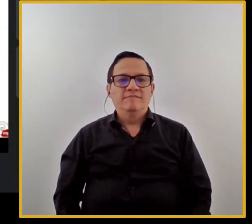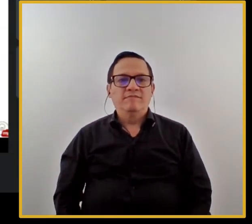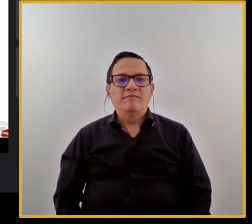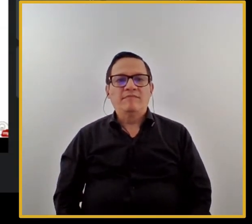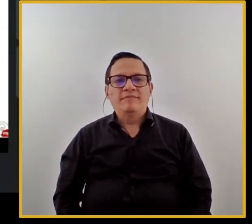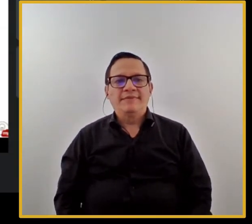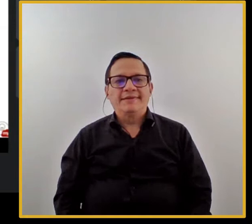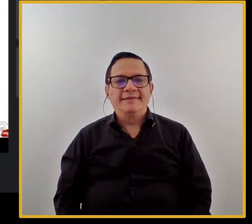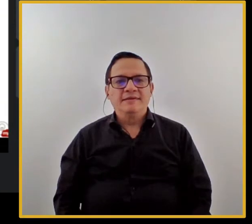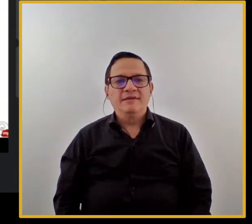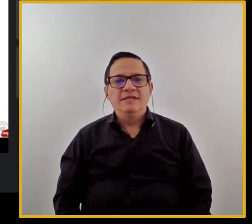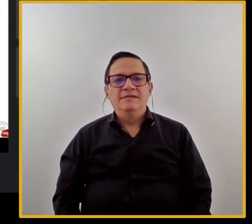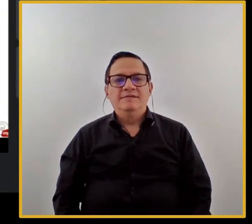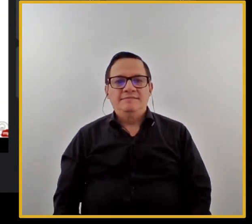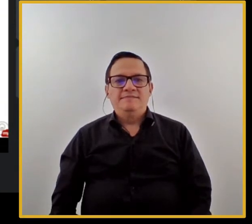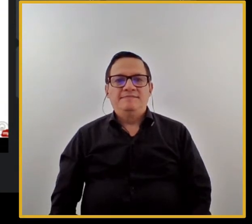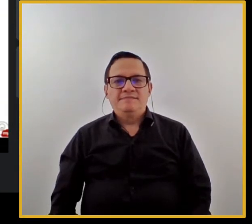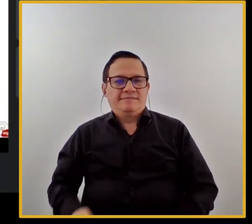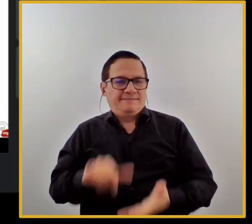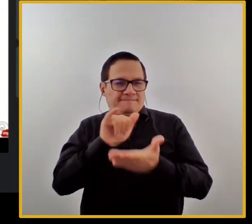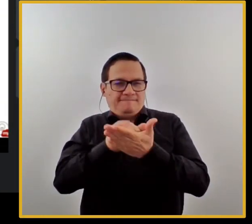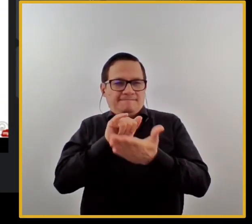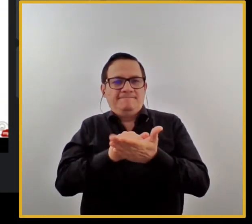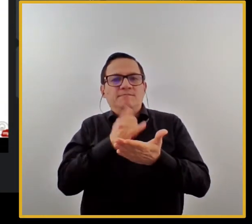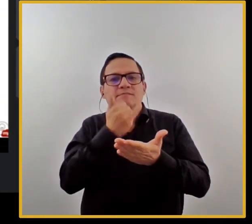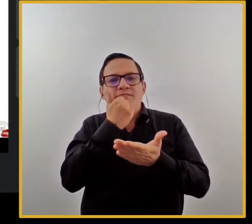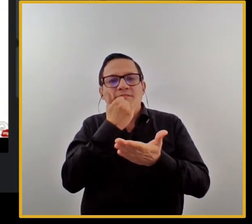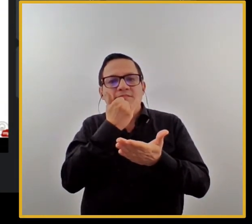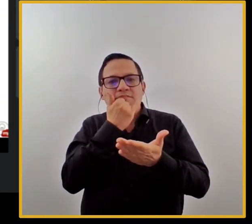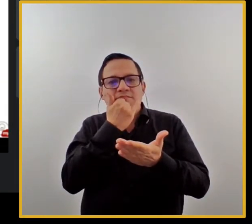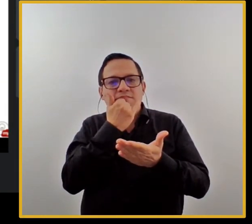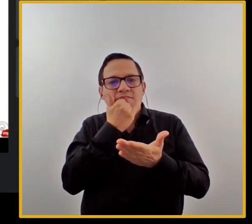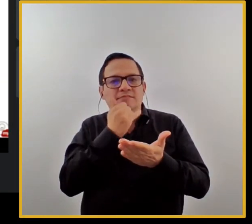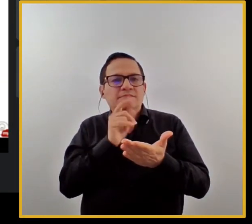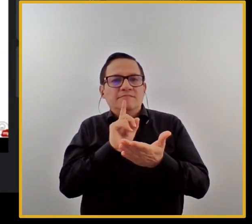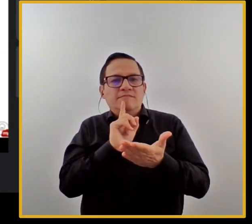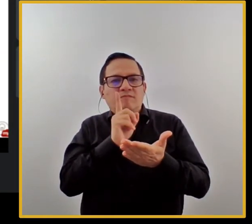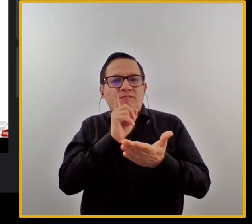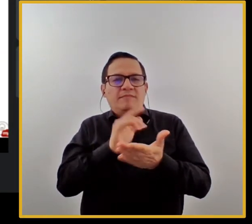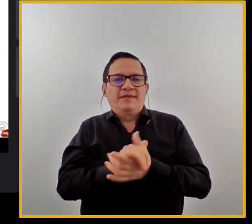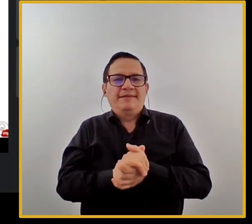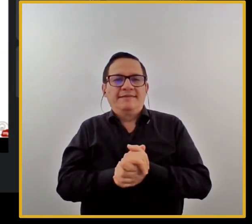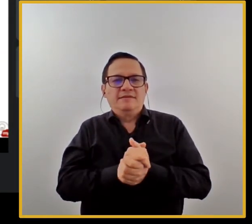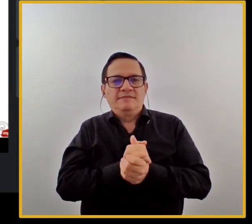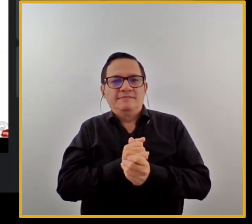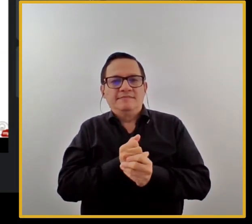acá. Entonces allí, ¿qué nos queda? Entonces nos queda,